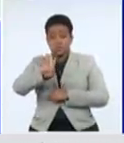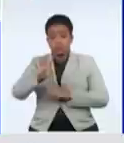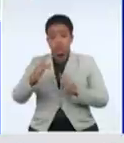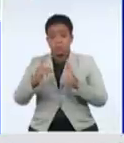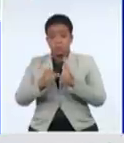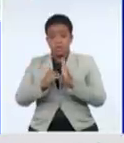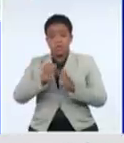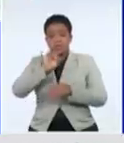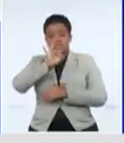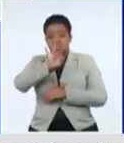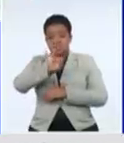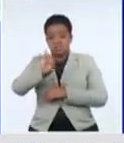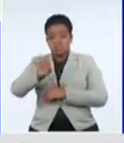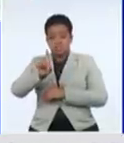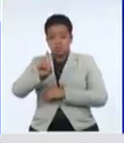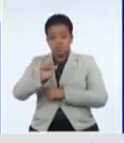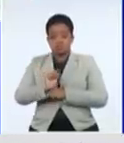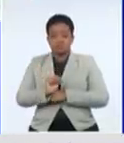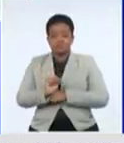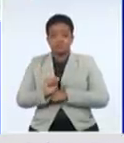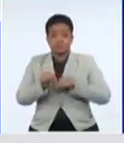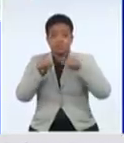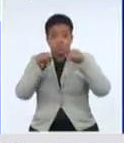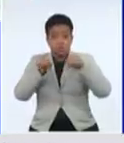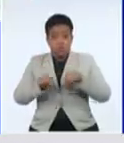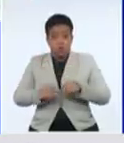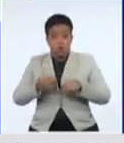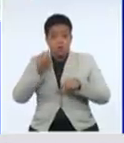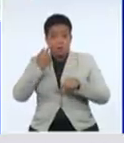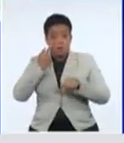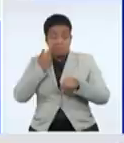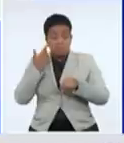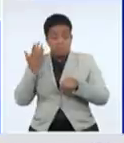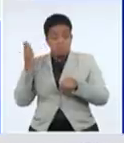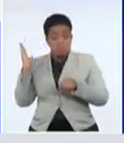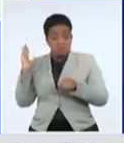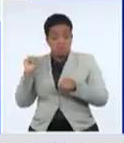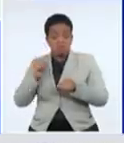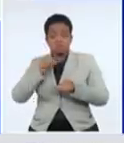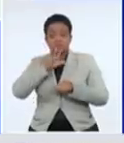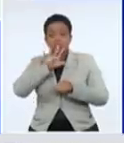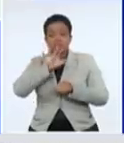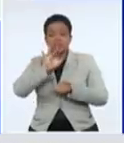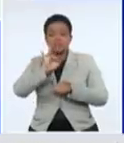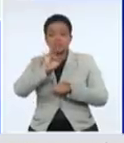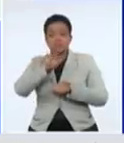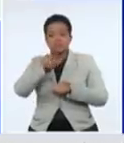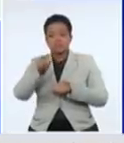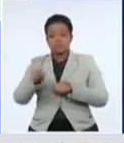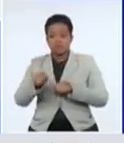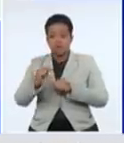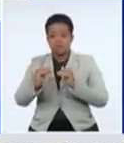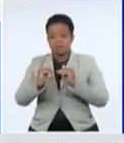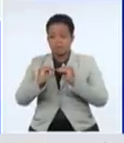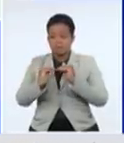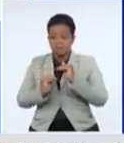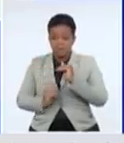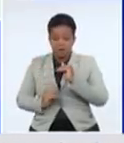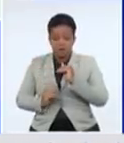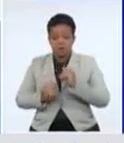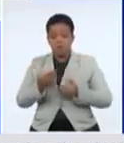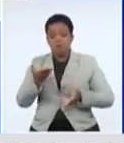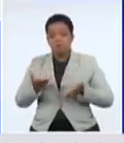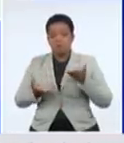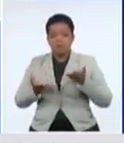24.771. Hoy, como se puede apreciar en el gráfico, 57 casos autóctonos menos que el día